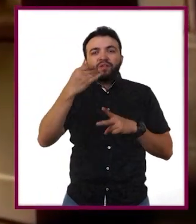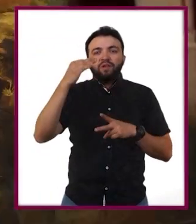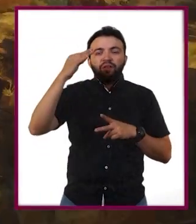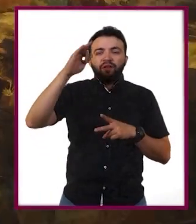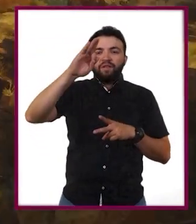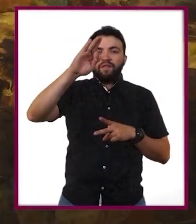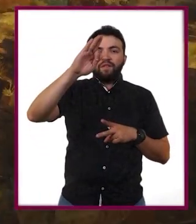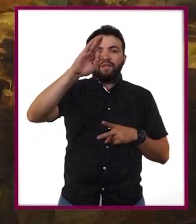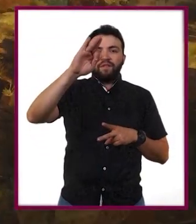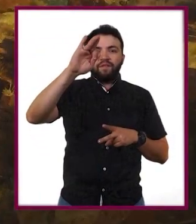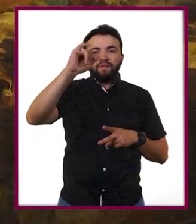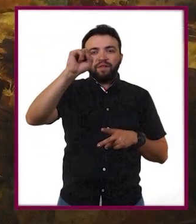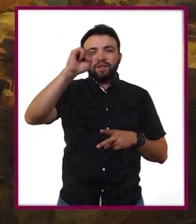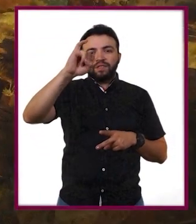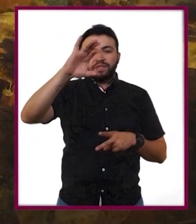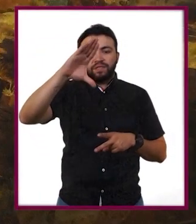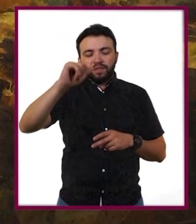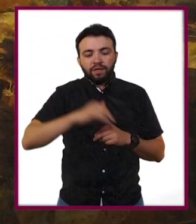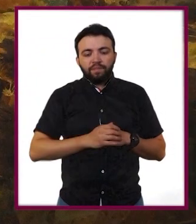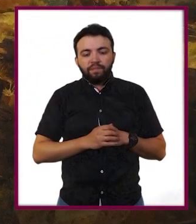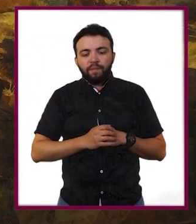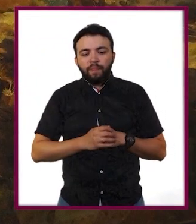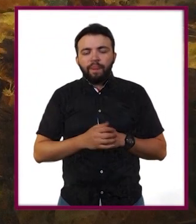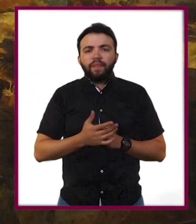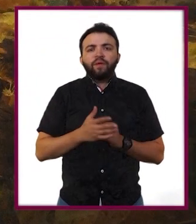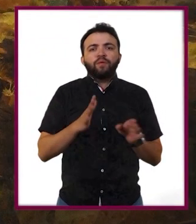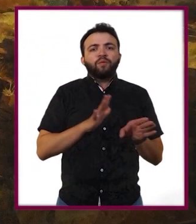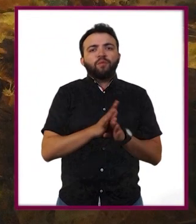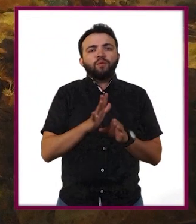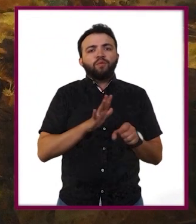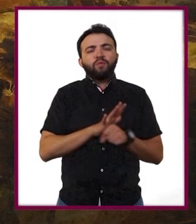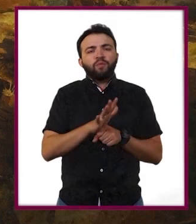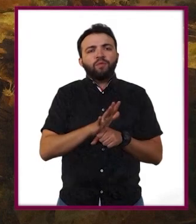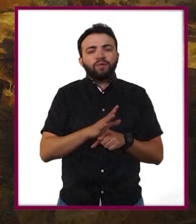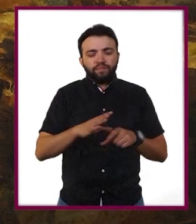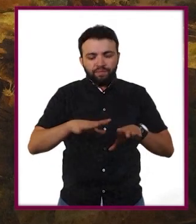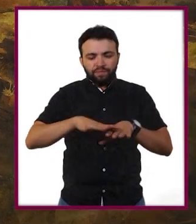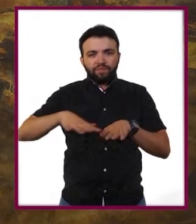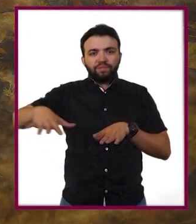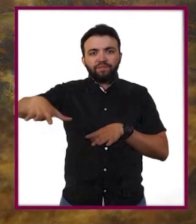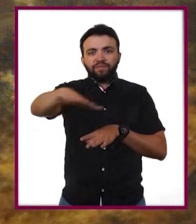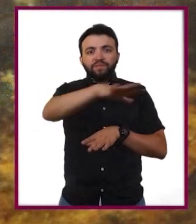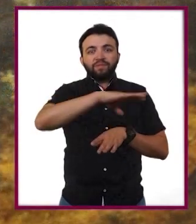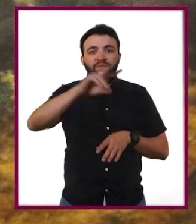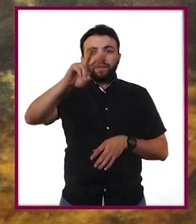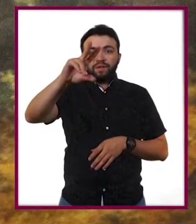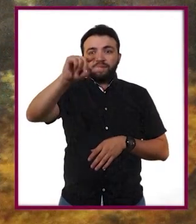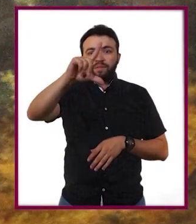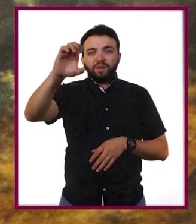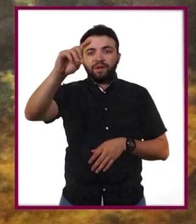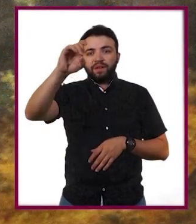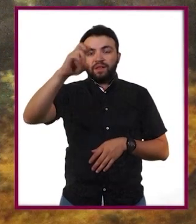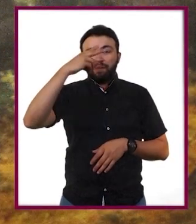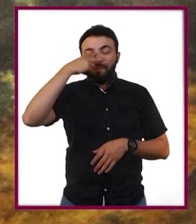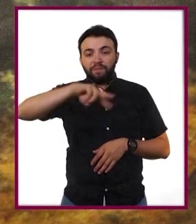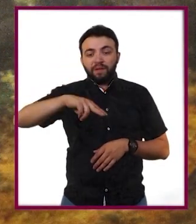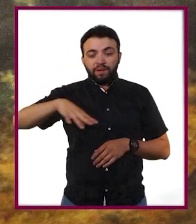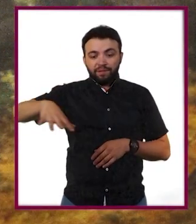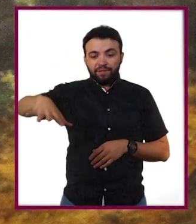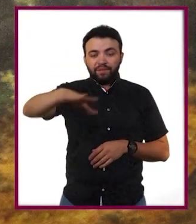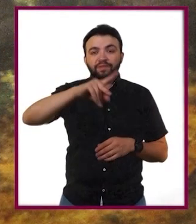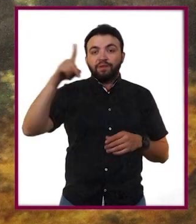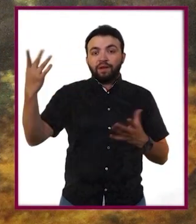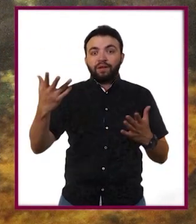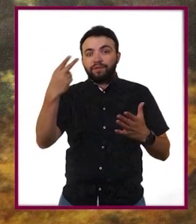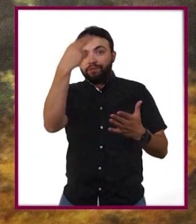física. Dentro de su obra destacan los paisajes, principalmente dedicados al Valle de México, que son considerados símbolos de identidad